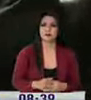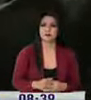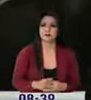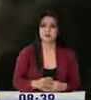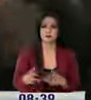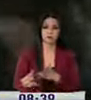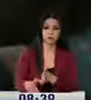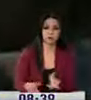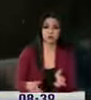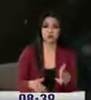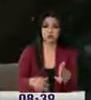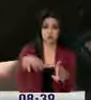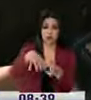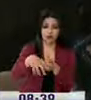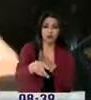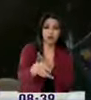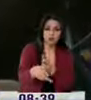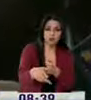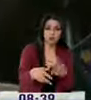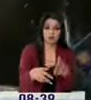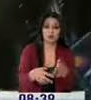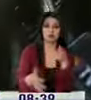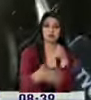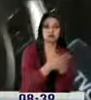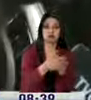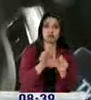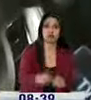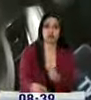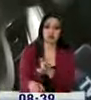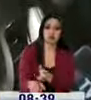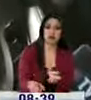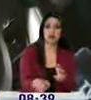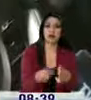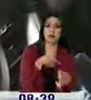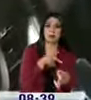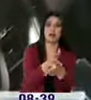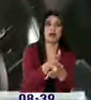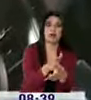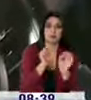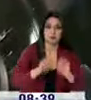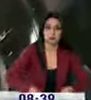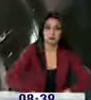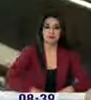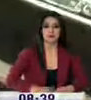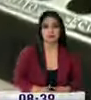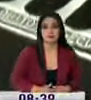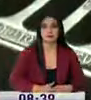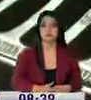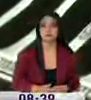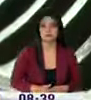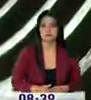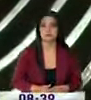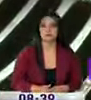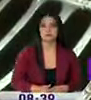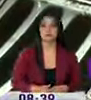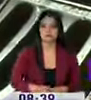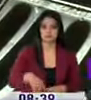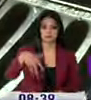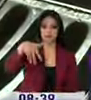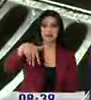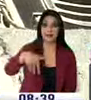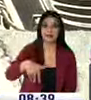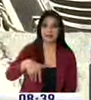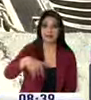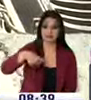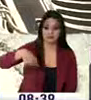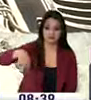tiene que esquivar el hueco. Claro, y puede producir un accidente porque se sale para acá y el otro carro que viene puede producir un accidente. Es una alcantarilla, pero alrededor